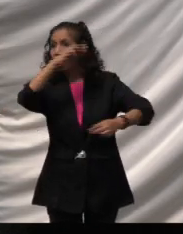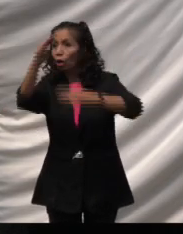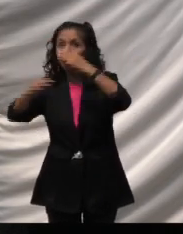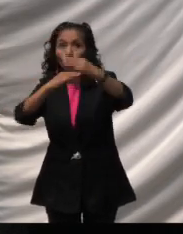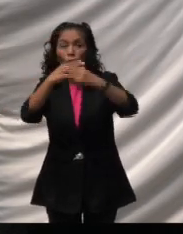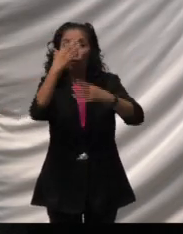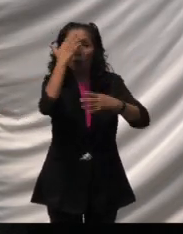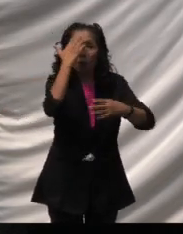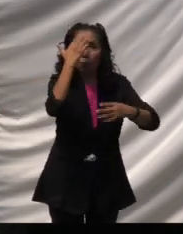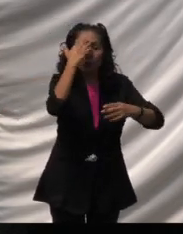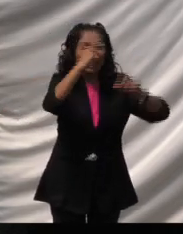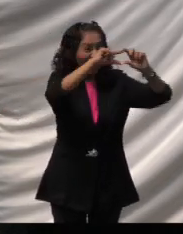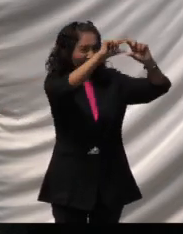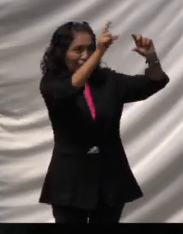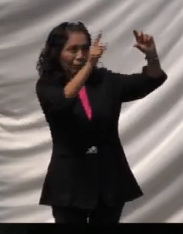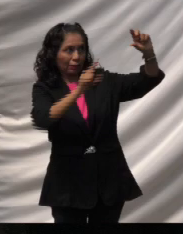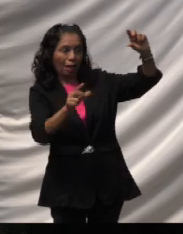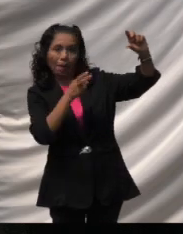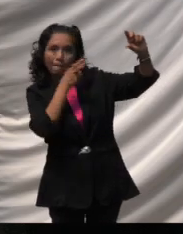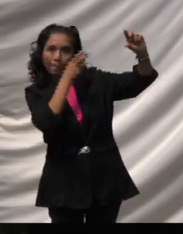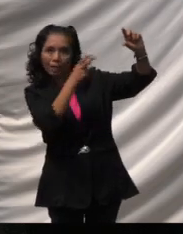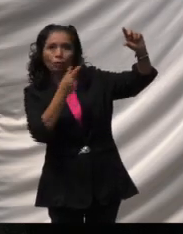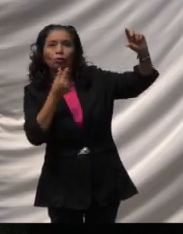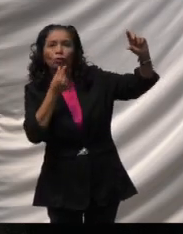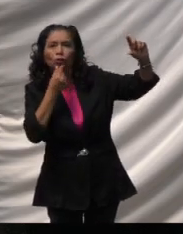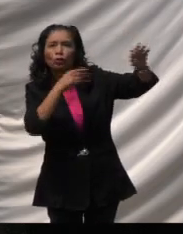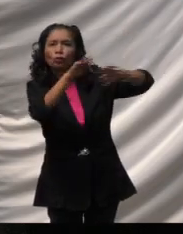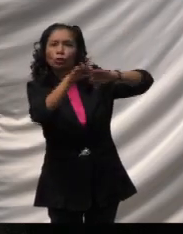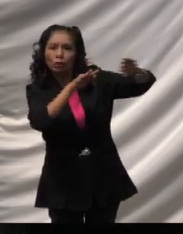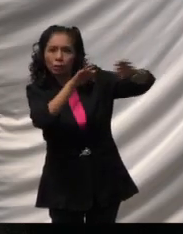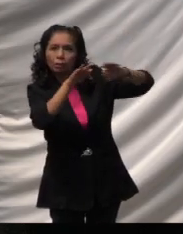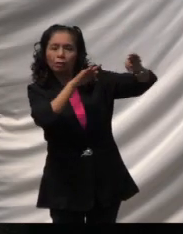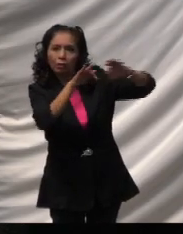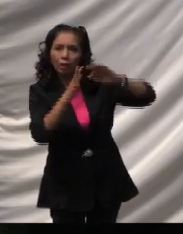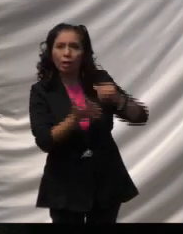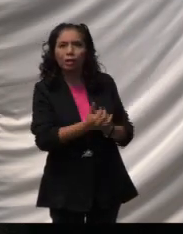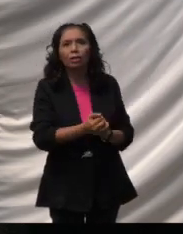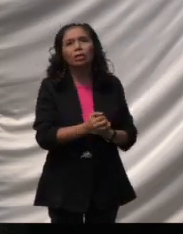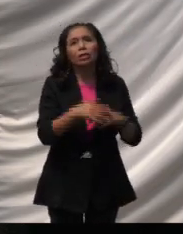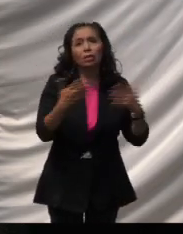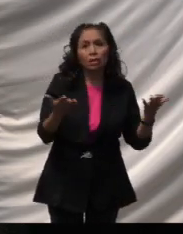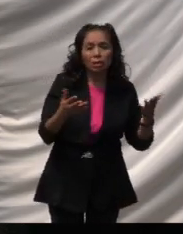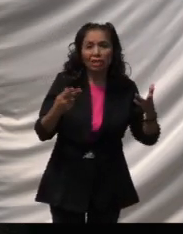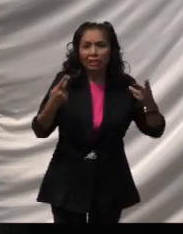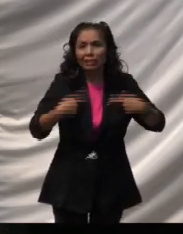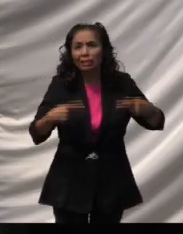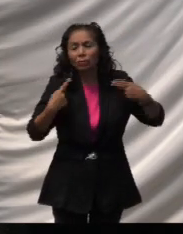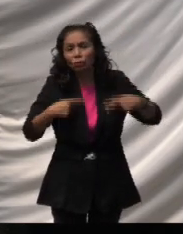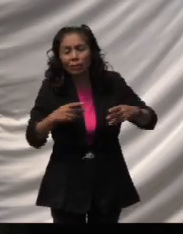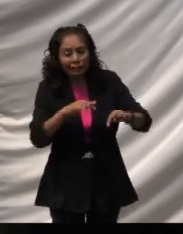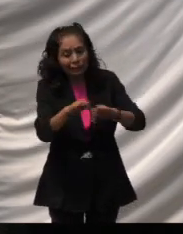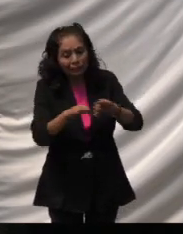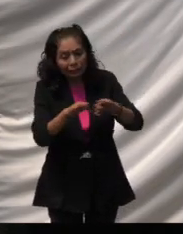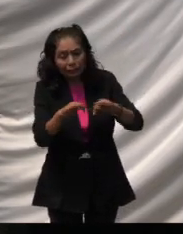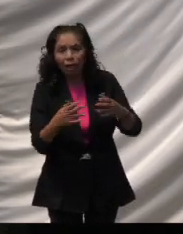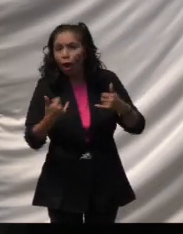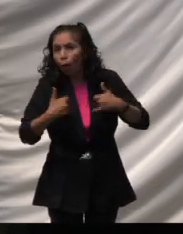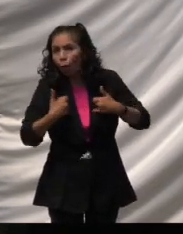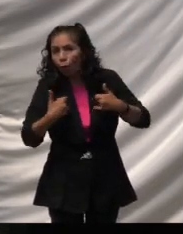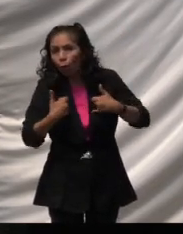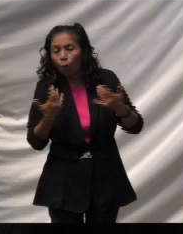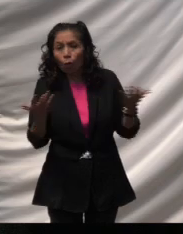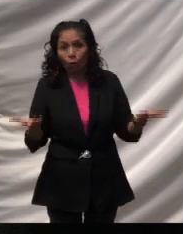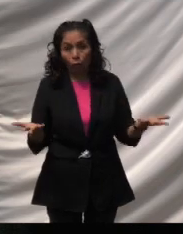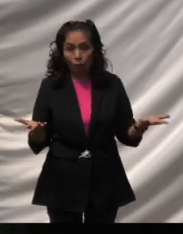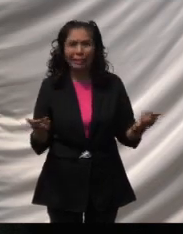de la realidad de México, sobre los niños que trabajan y de las personas que tienen que trabajar en una edad temprana. Así que,